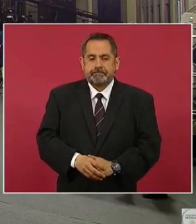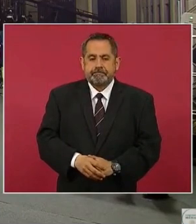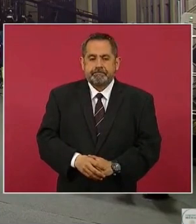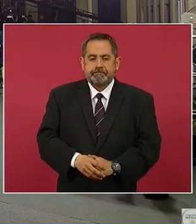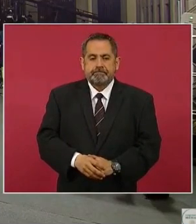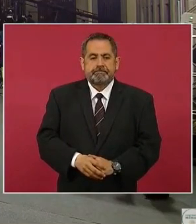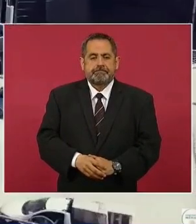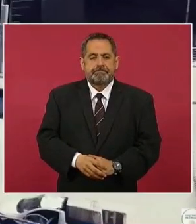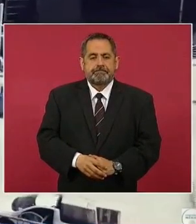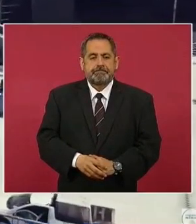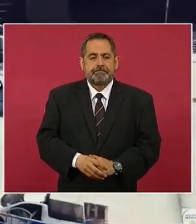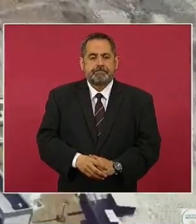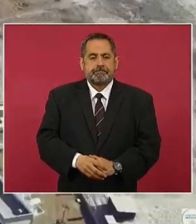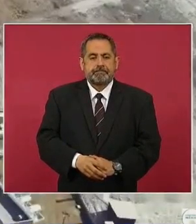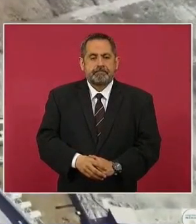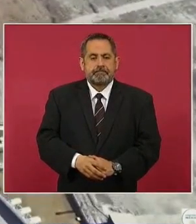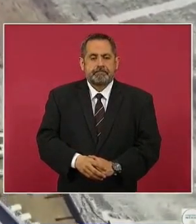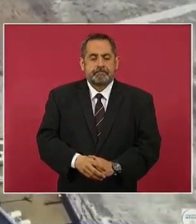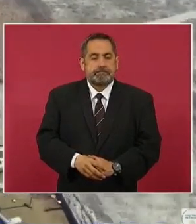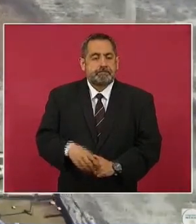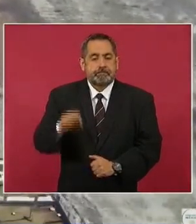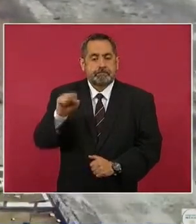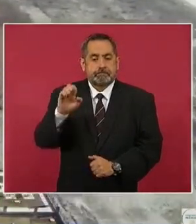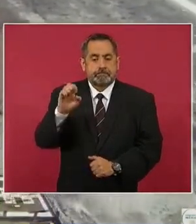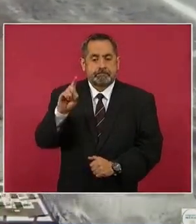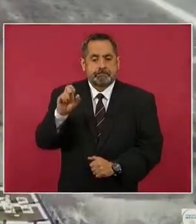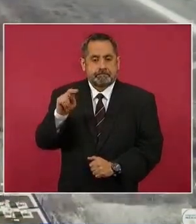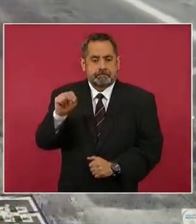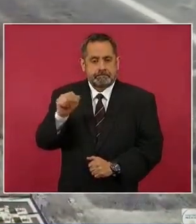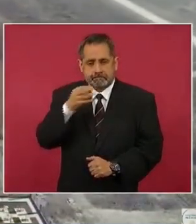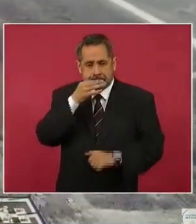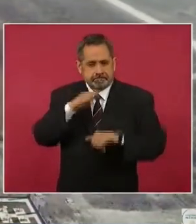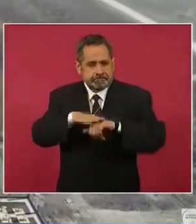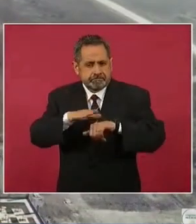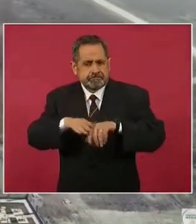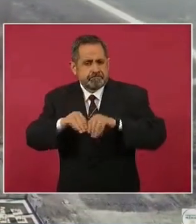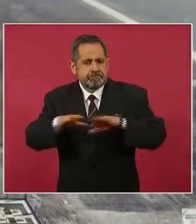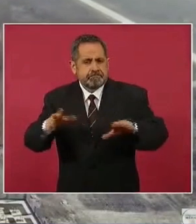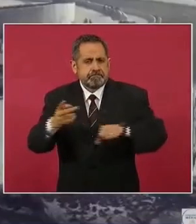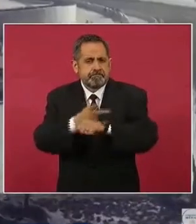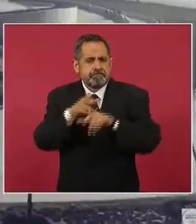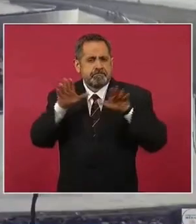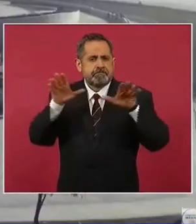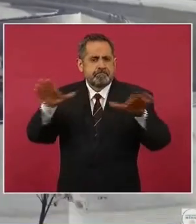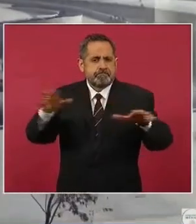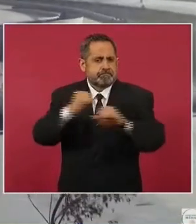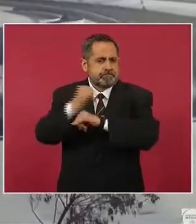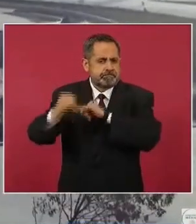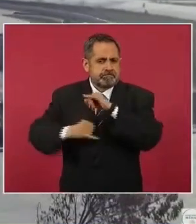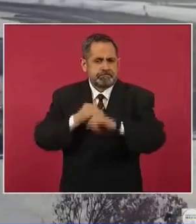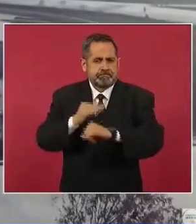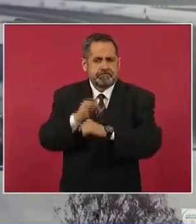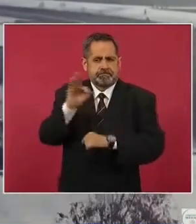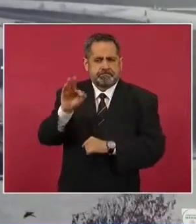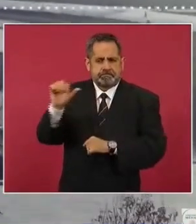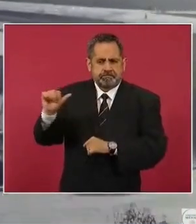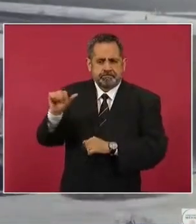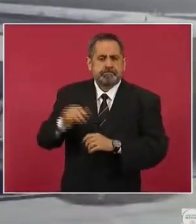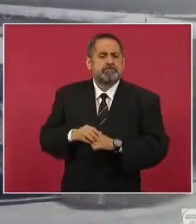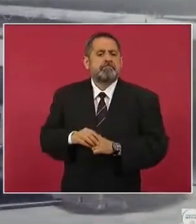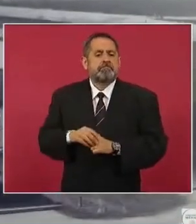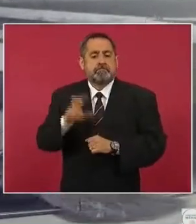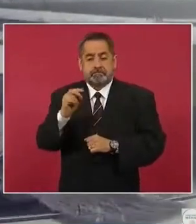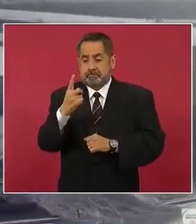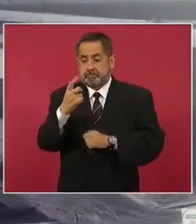La Secretaría de la Defensa Nacional informa los avances en la construcción del Aeropuerto Internacional Felipe Ángeles al 31 de enero